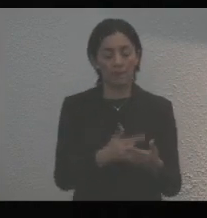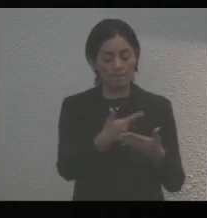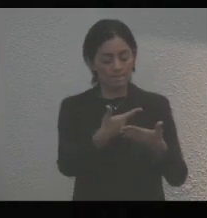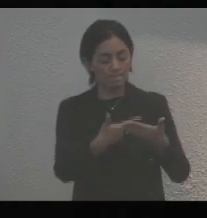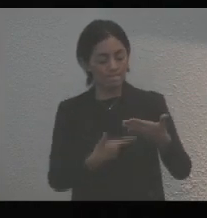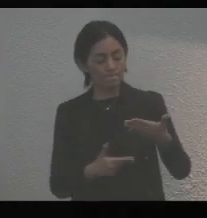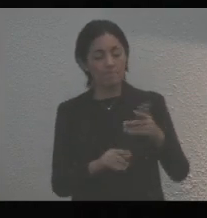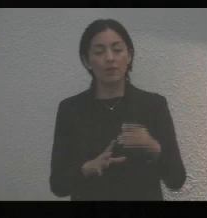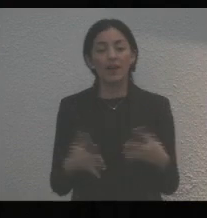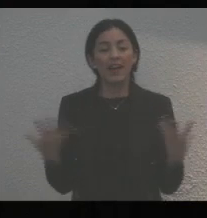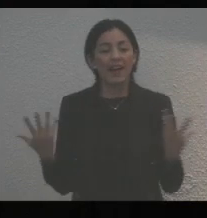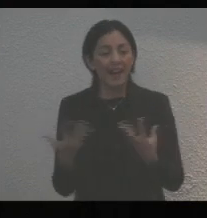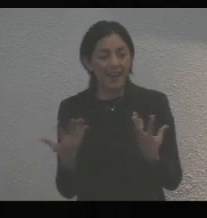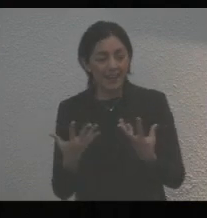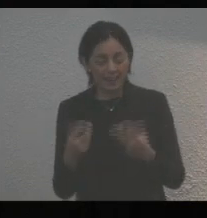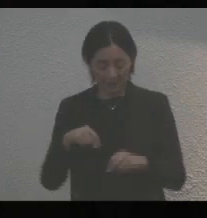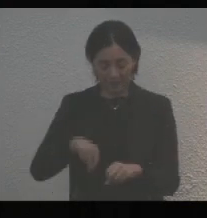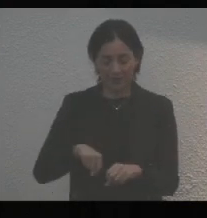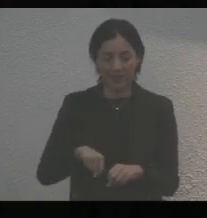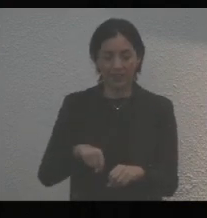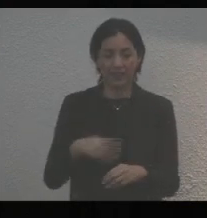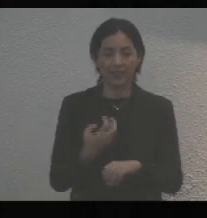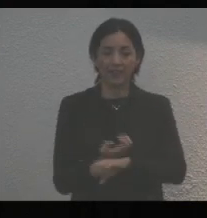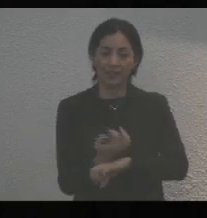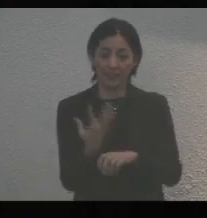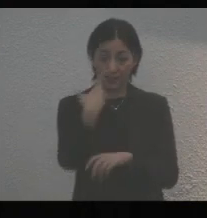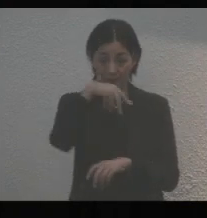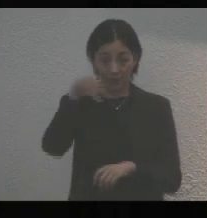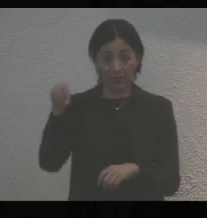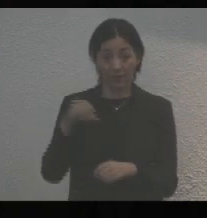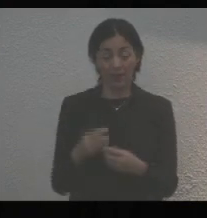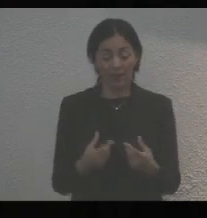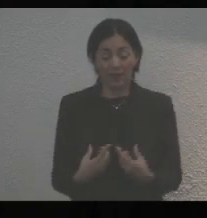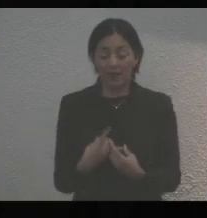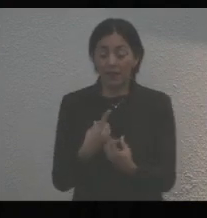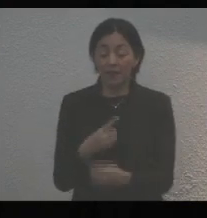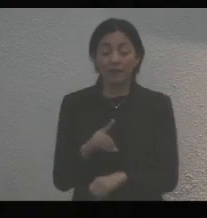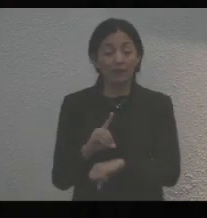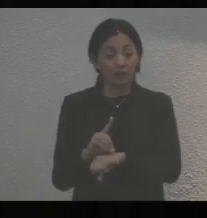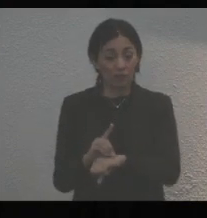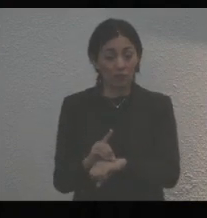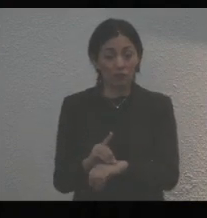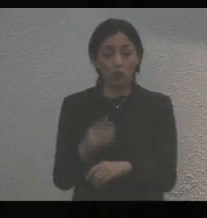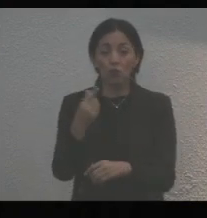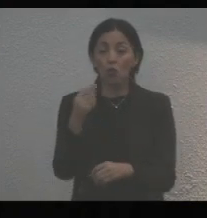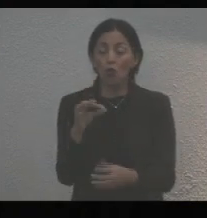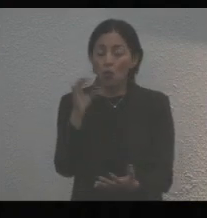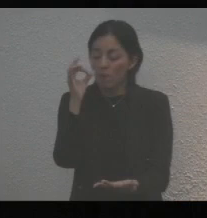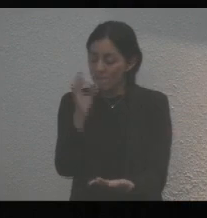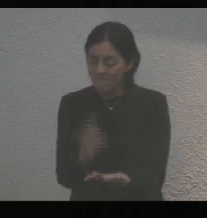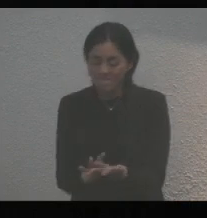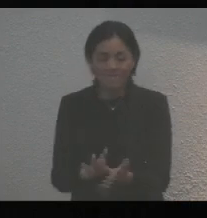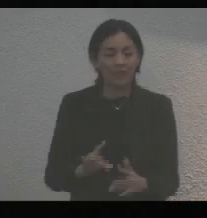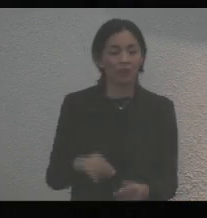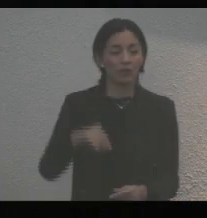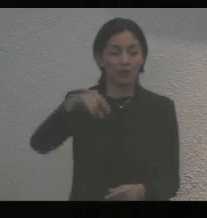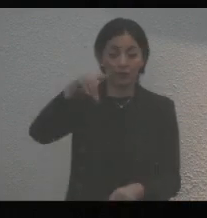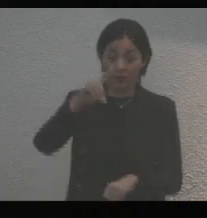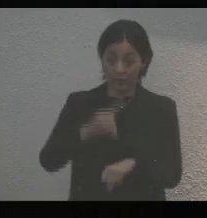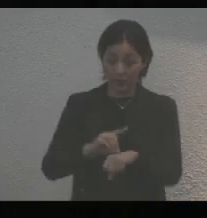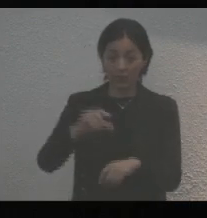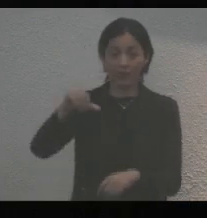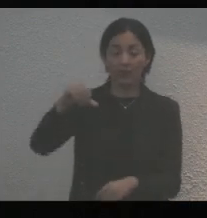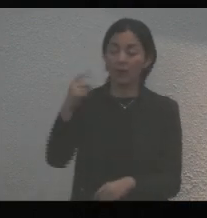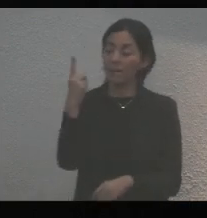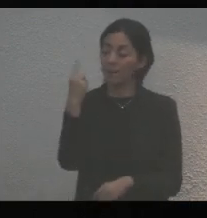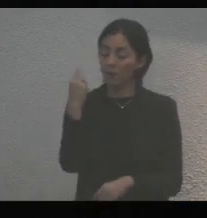Legislatura Constitucional del Estado Libre y Soberano de Quintana Roo decreta: único, se declara el Día